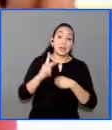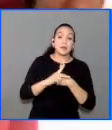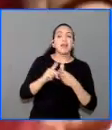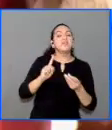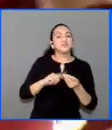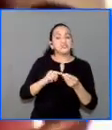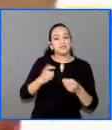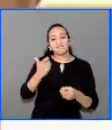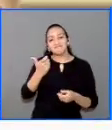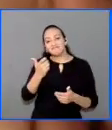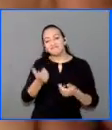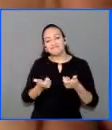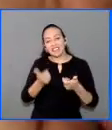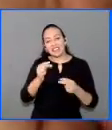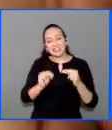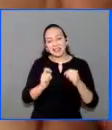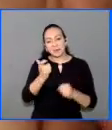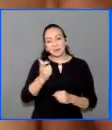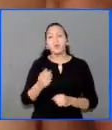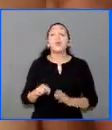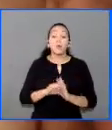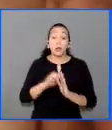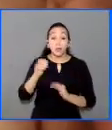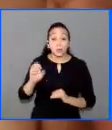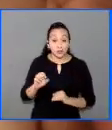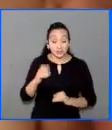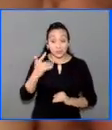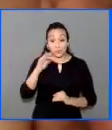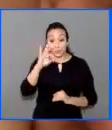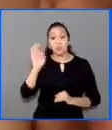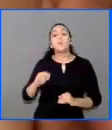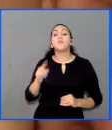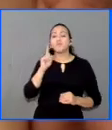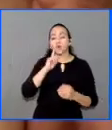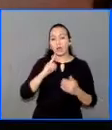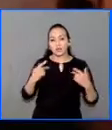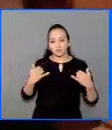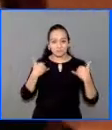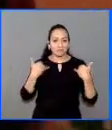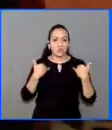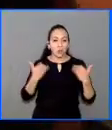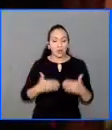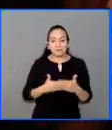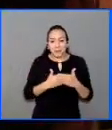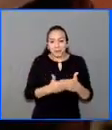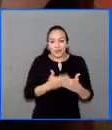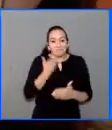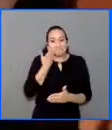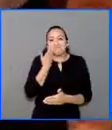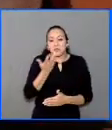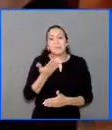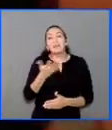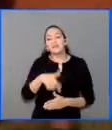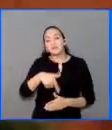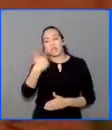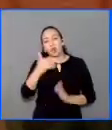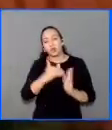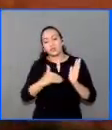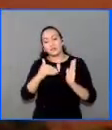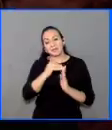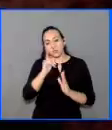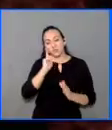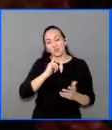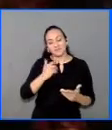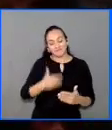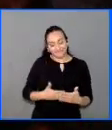De esta cifra, el 50% fueron embarazos no planeados, es decir, cerca de 12 millones. La Organización Mundial de la